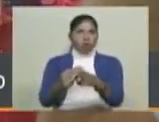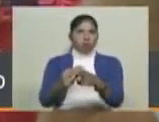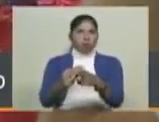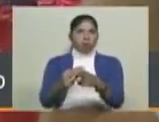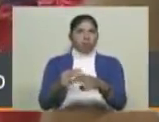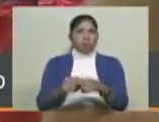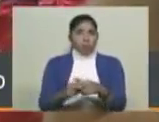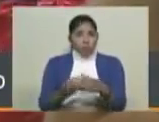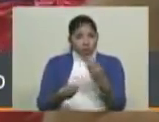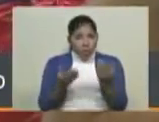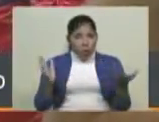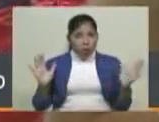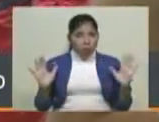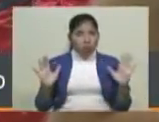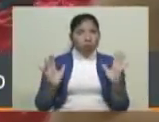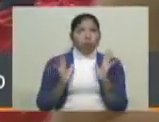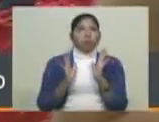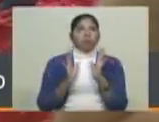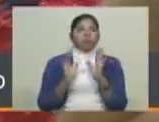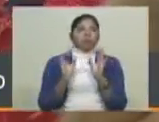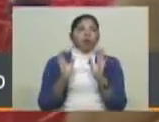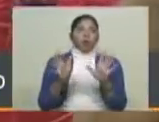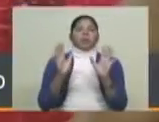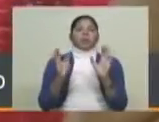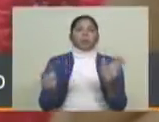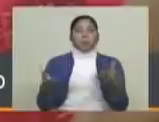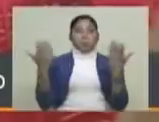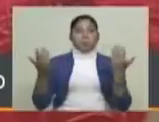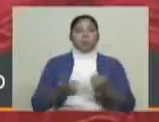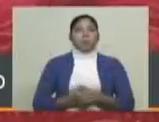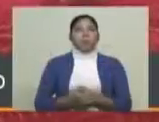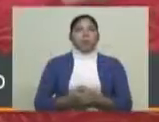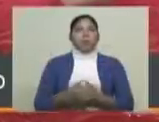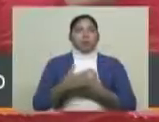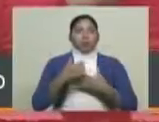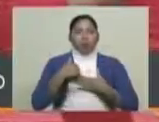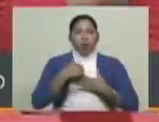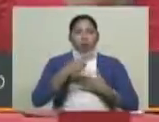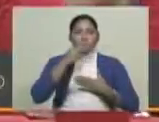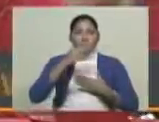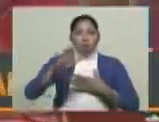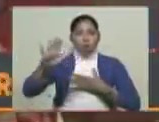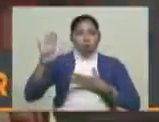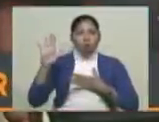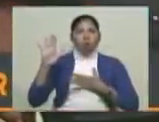¿Lo hacemos? Vamos pues. Juro por el Dios de mis padres.